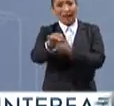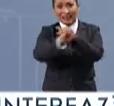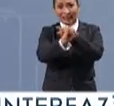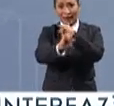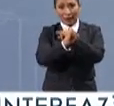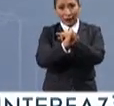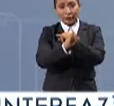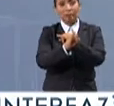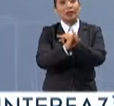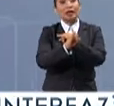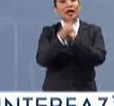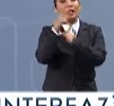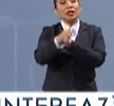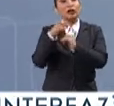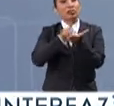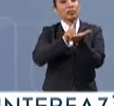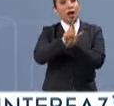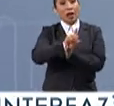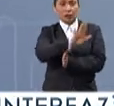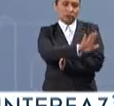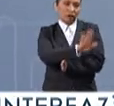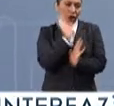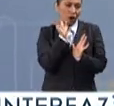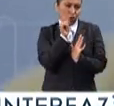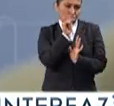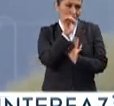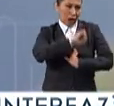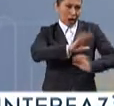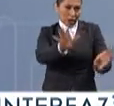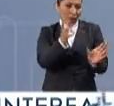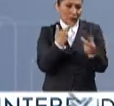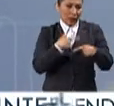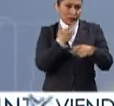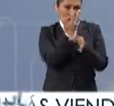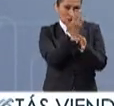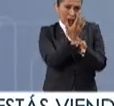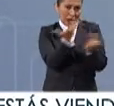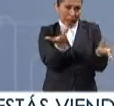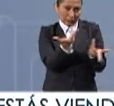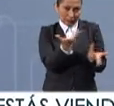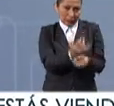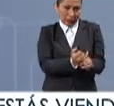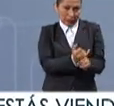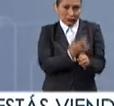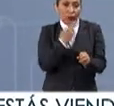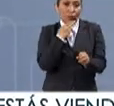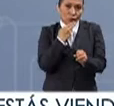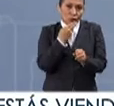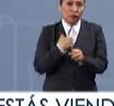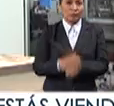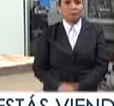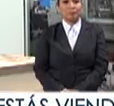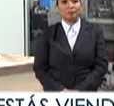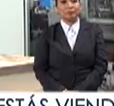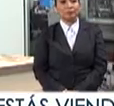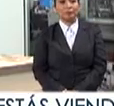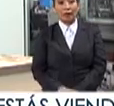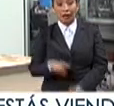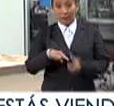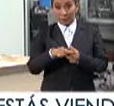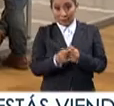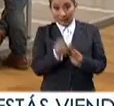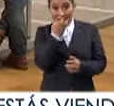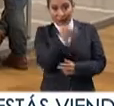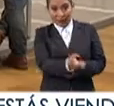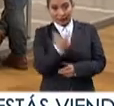línea y con los derechos de autor para que nos faciliten el reuso de estos materiales partiendo de